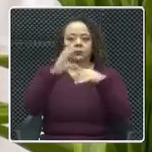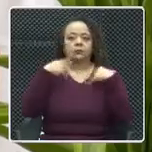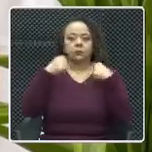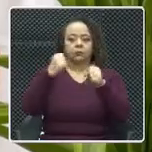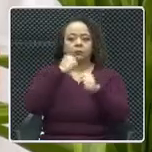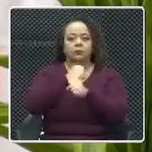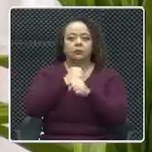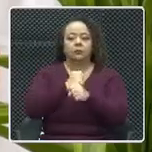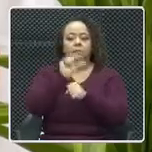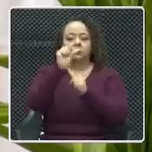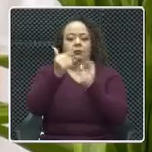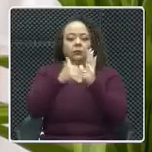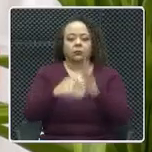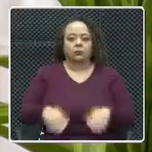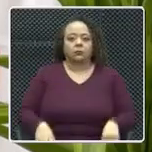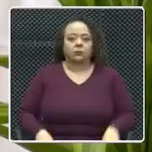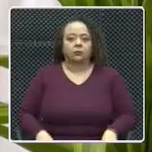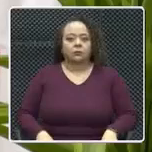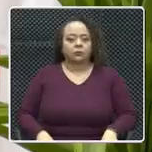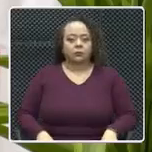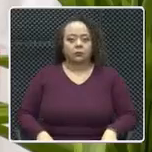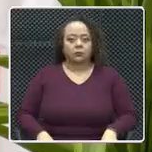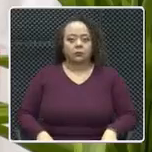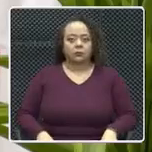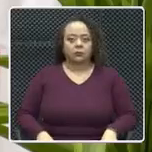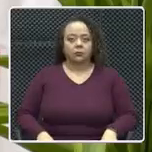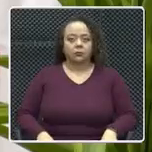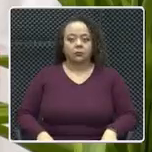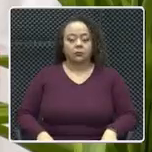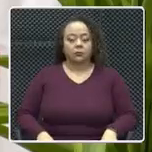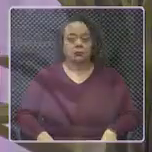Salud Ocupacional. Ya regresamos.